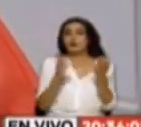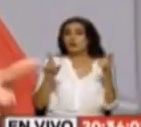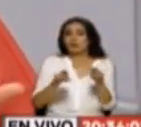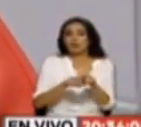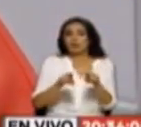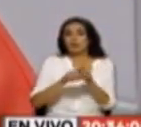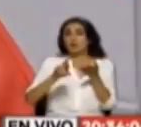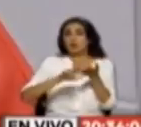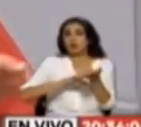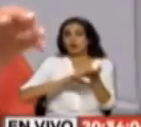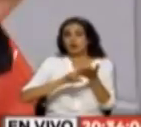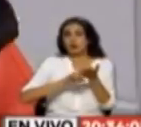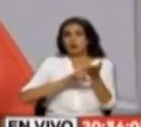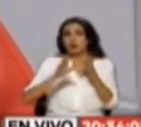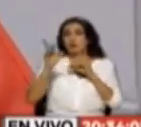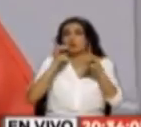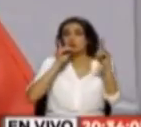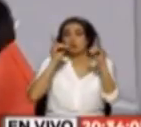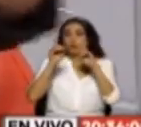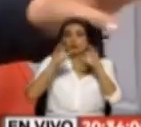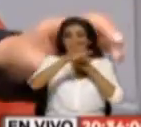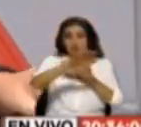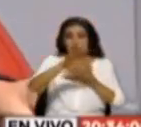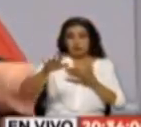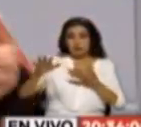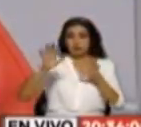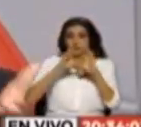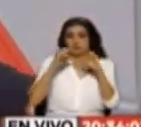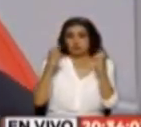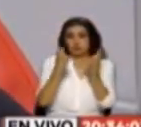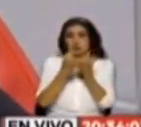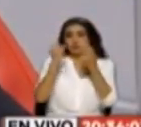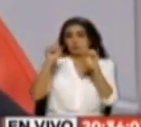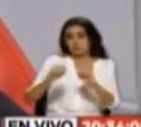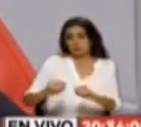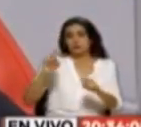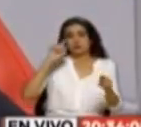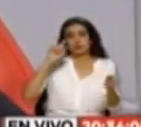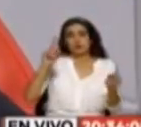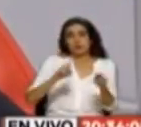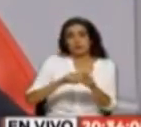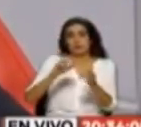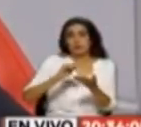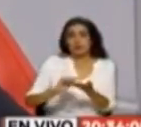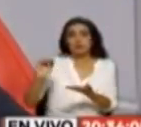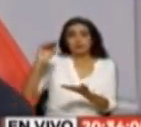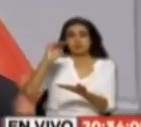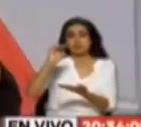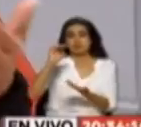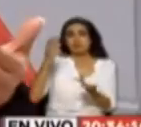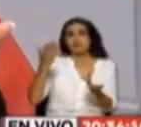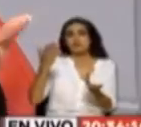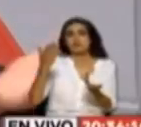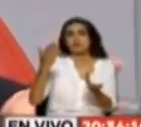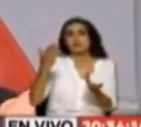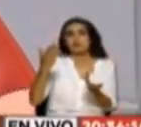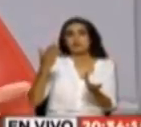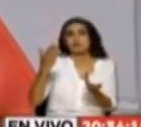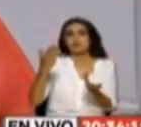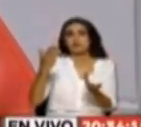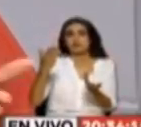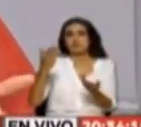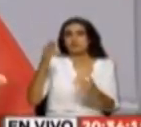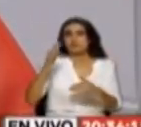reuniones de trabajo y de diálogos permanentes con los sectores que puedan ser afectados, se llegó pues a un incremento que fue,